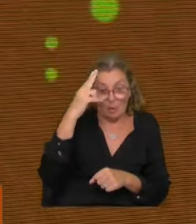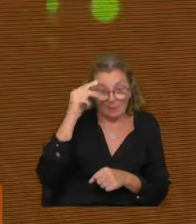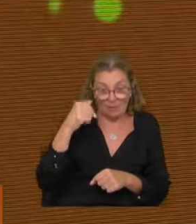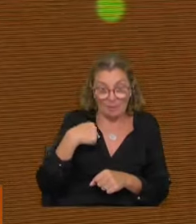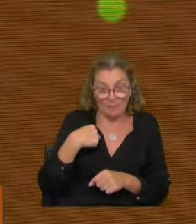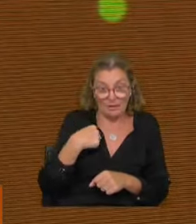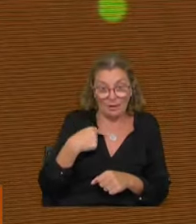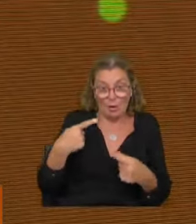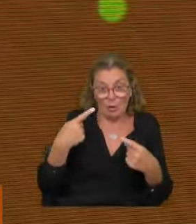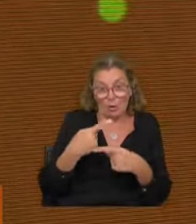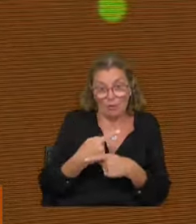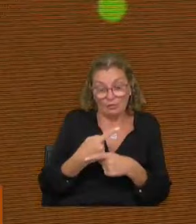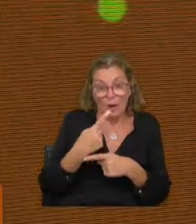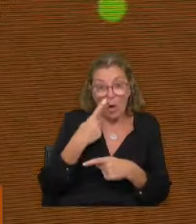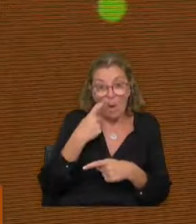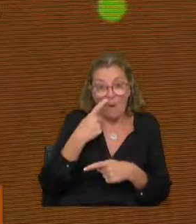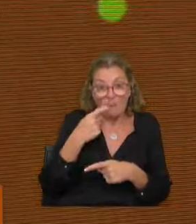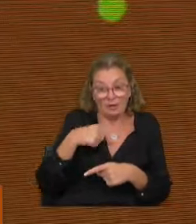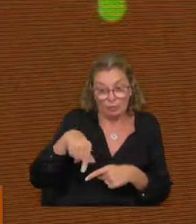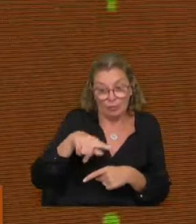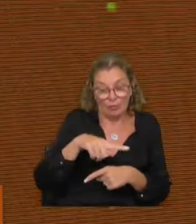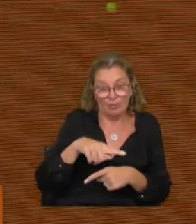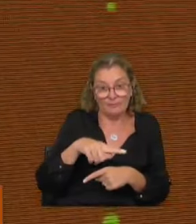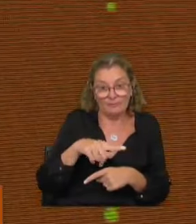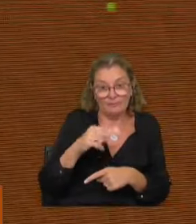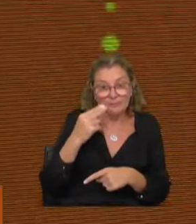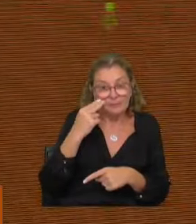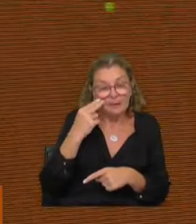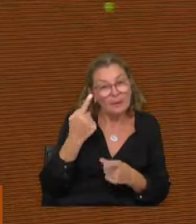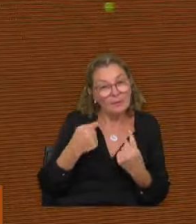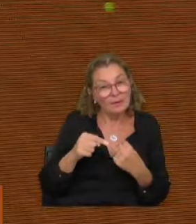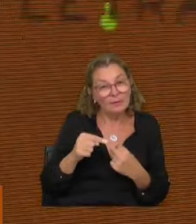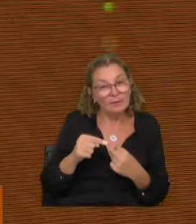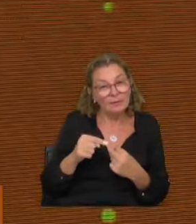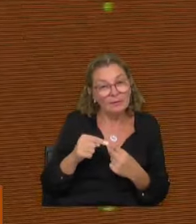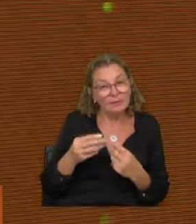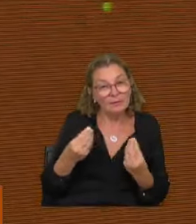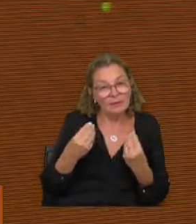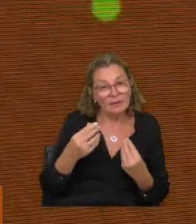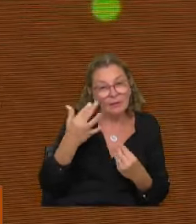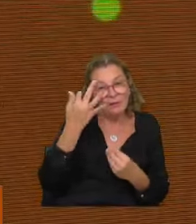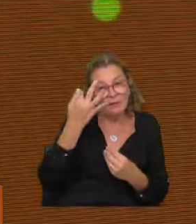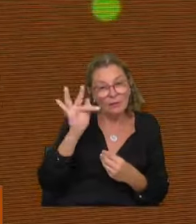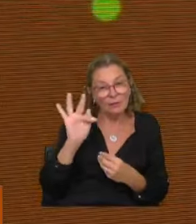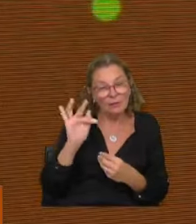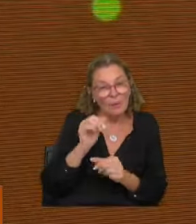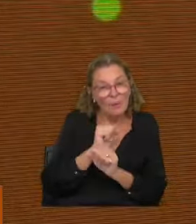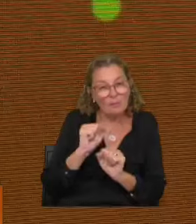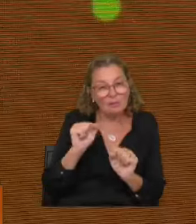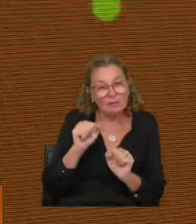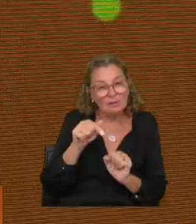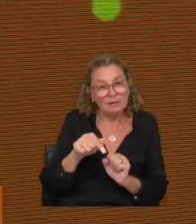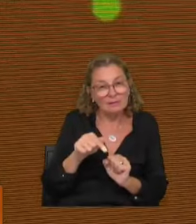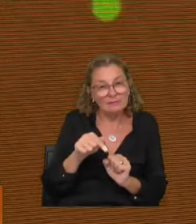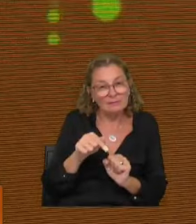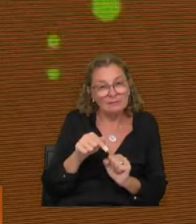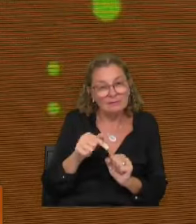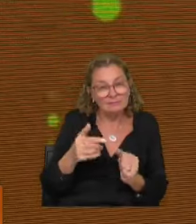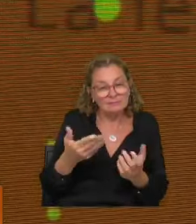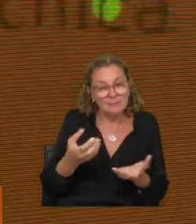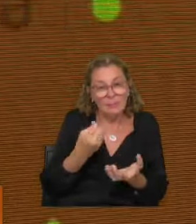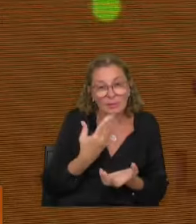machista obviamente atravesando todo pero eh Qué Qué Qué futuro posible hay